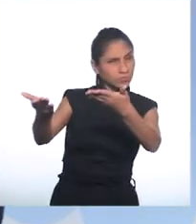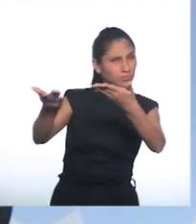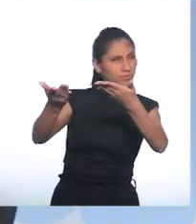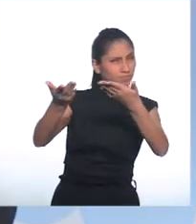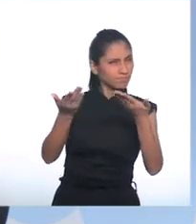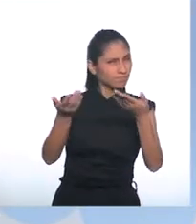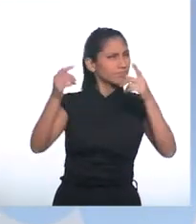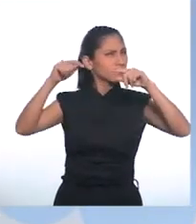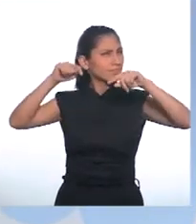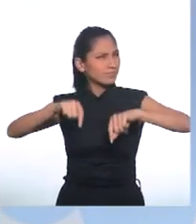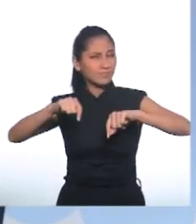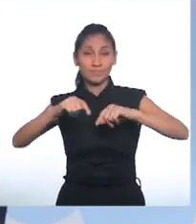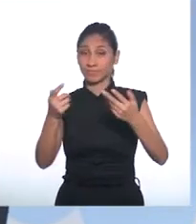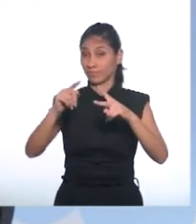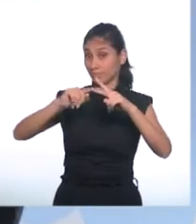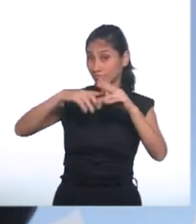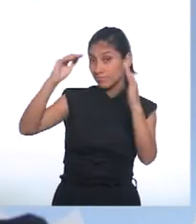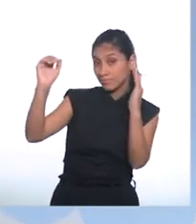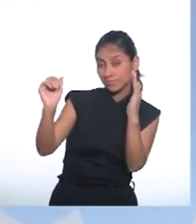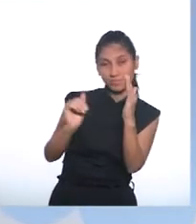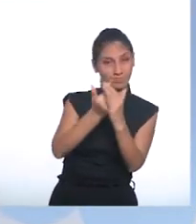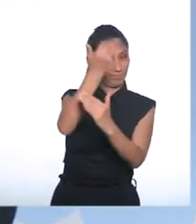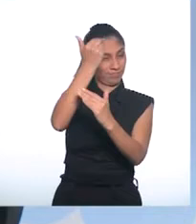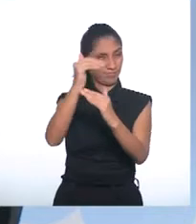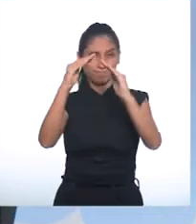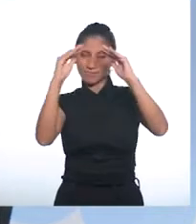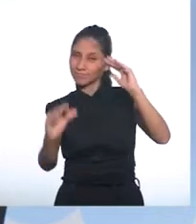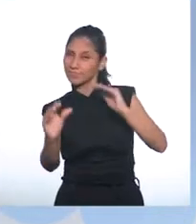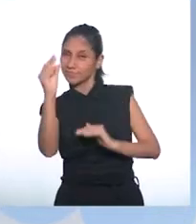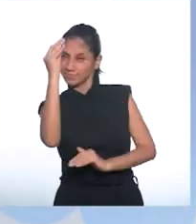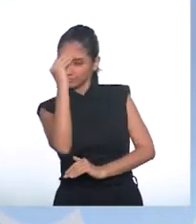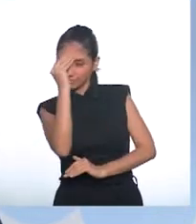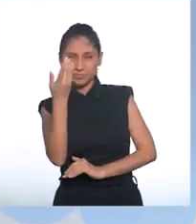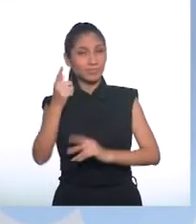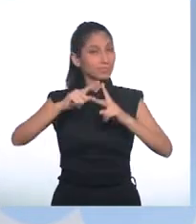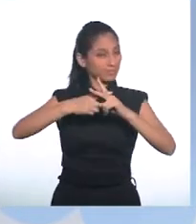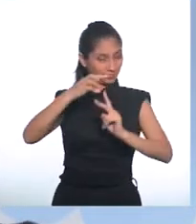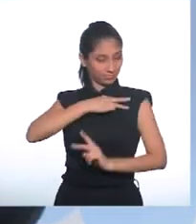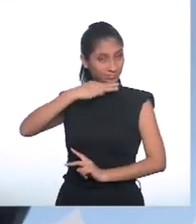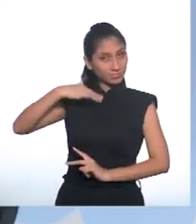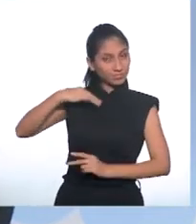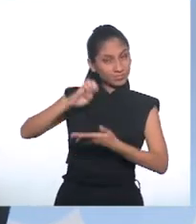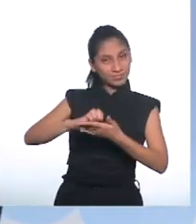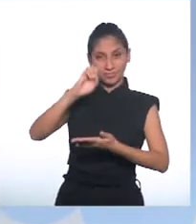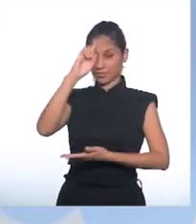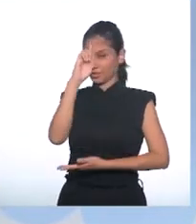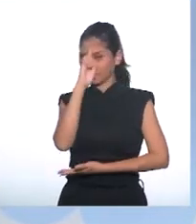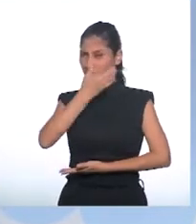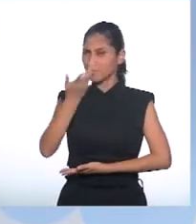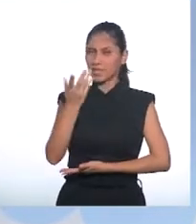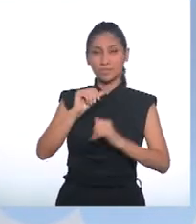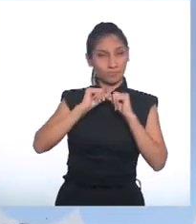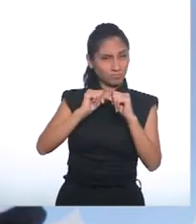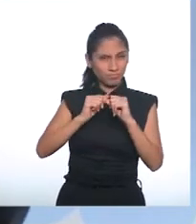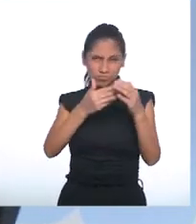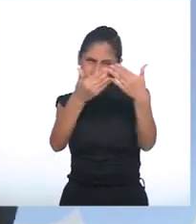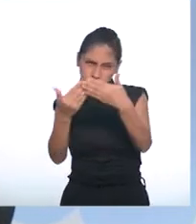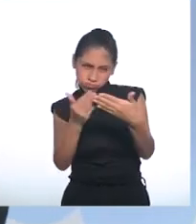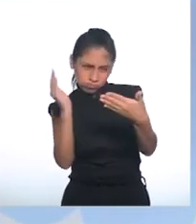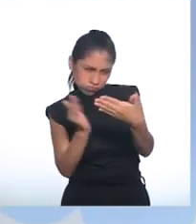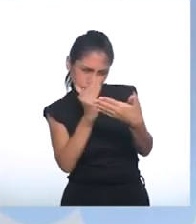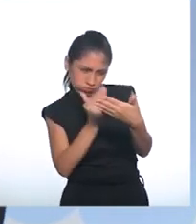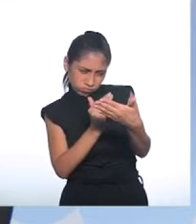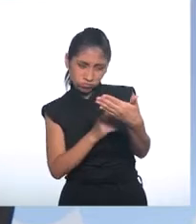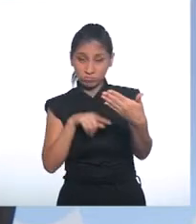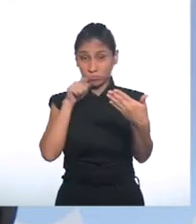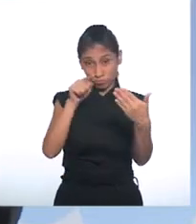Bienvenidos y bienvenidas a una nueva edición de Aprendo en Casa, una iniciativa del Ministerio de Educación para seguir estudiando